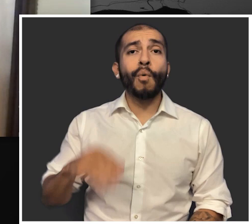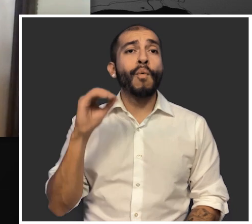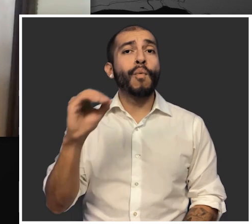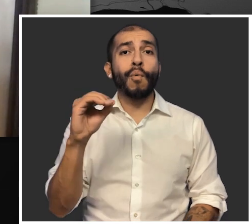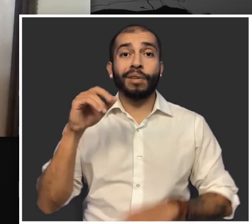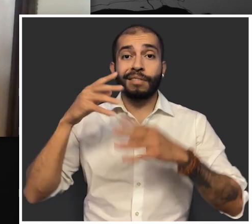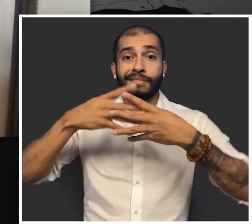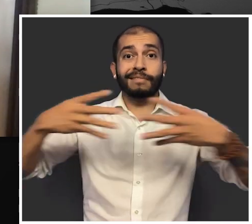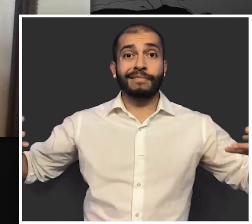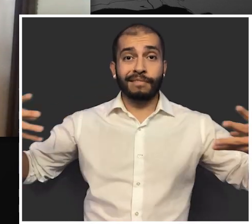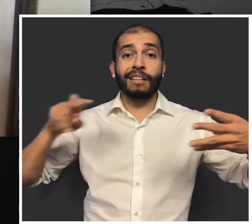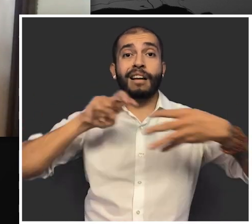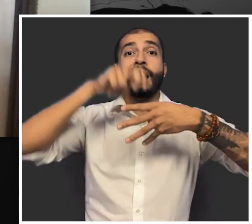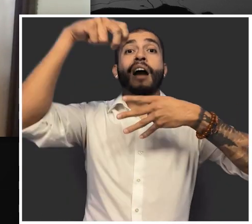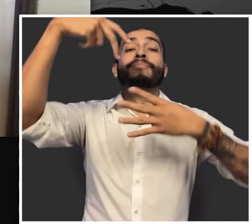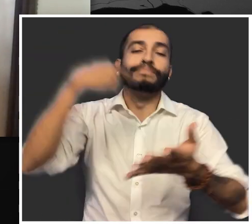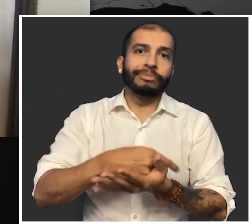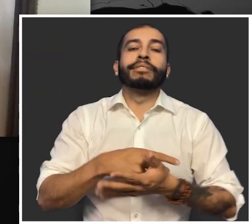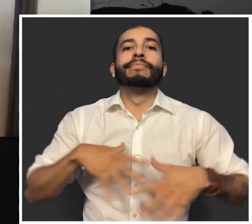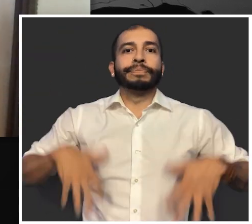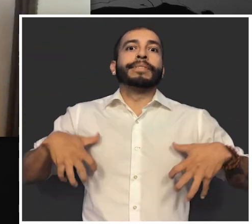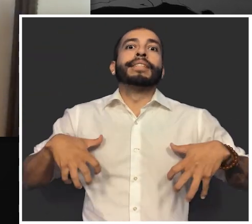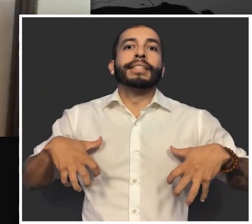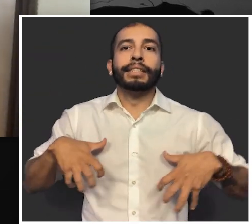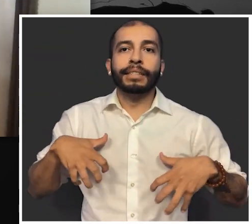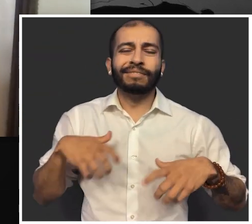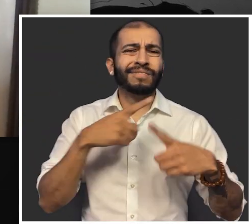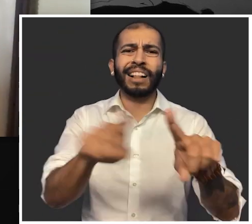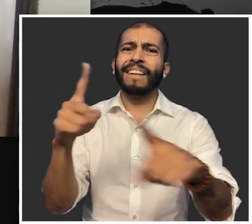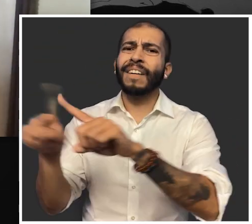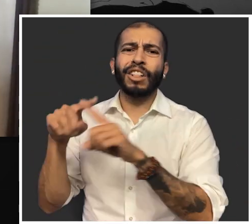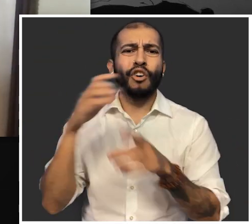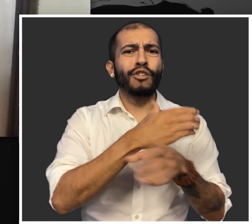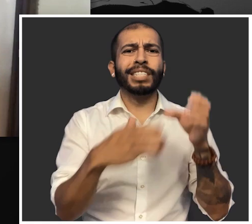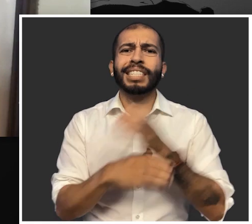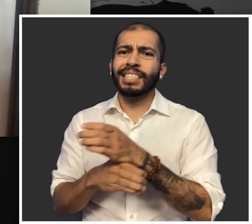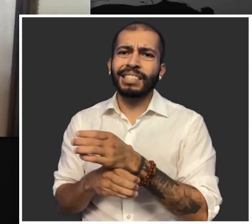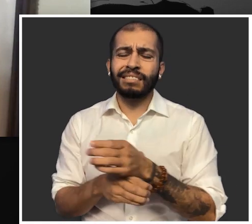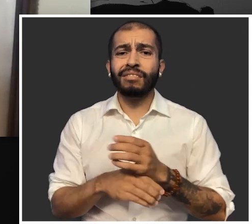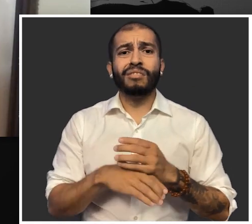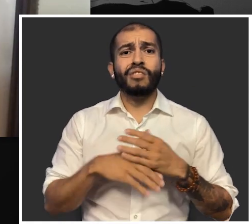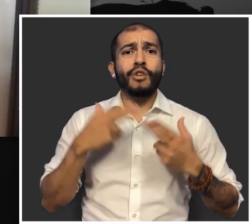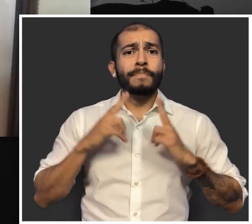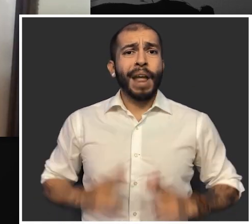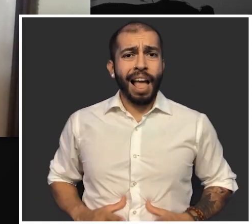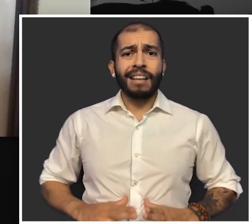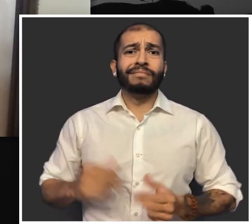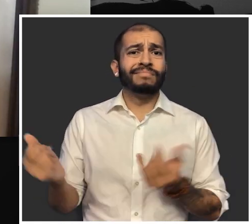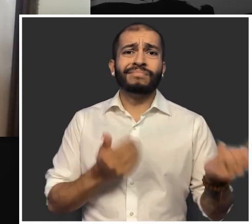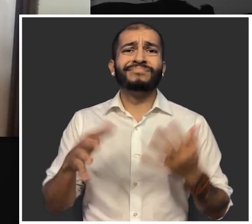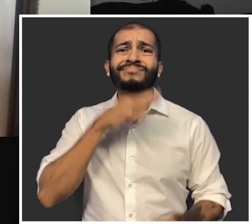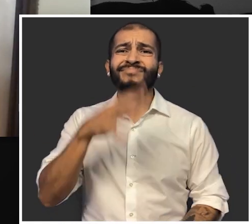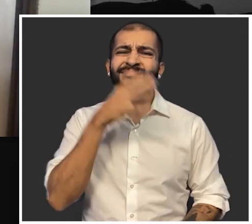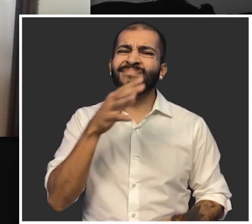una pierna o se quedan paralizados al saltar, pasan por muchas cosas. El tráfico de personas